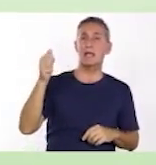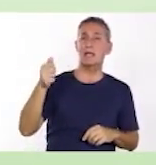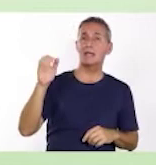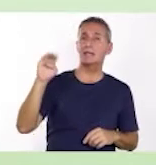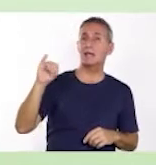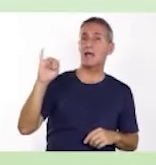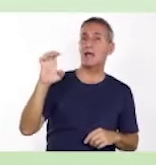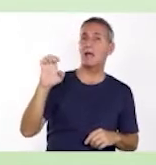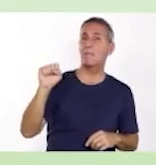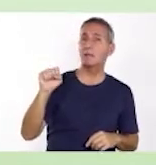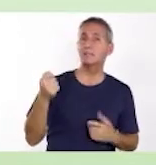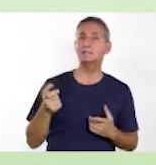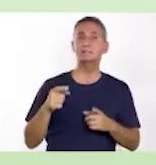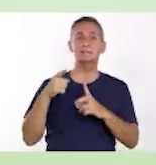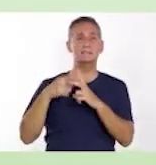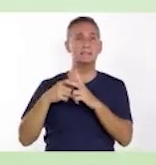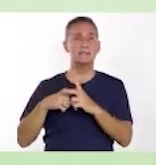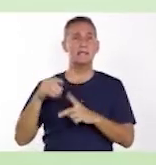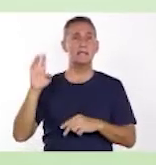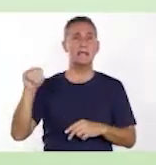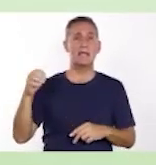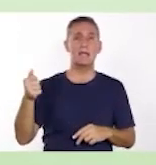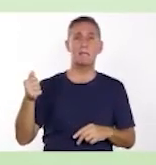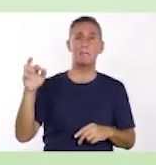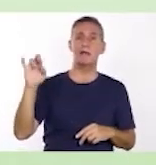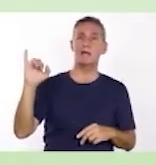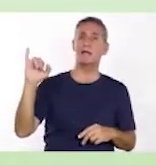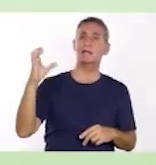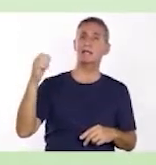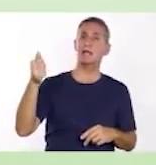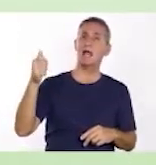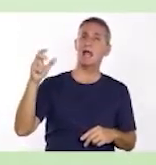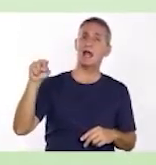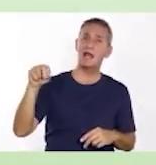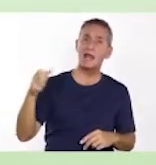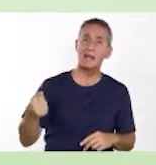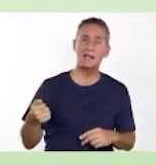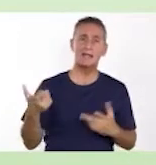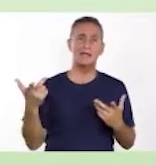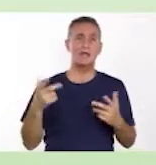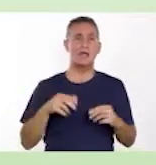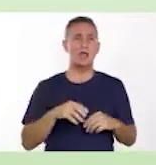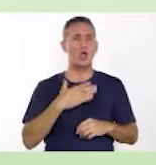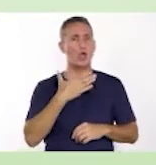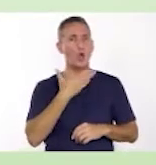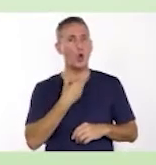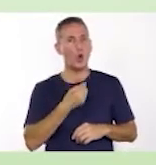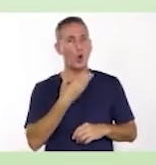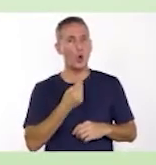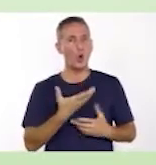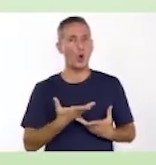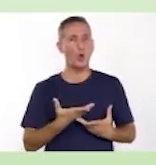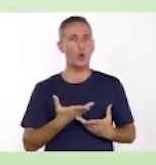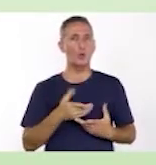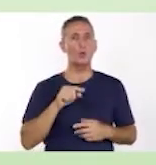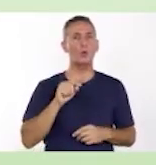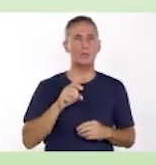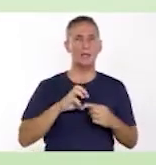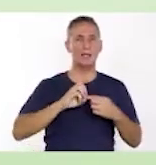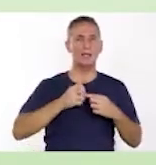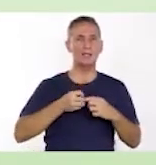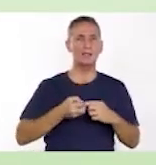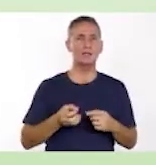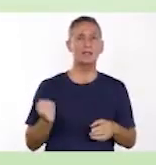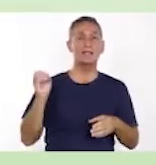son jóvenes, y vamos a ver cómo va a ser esa actitud. Bien, sigo diciendo, es un género